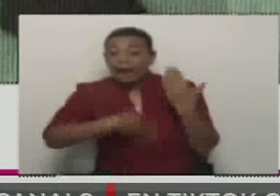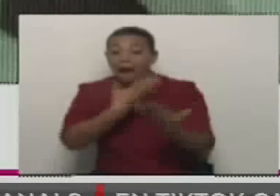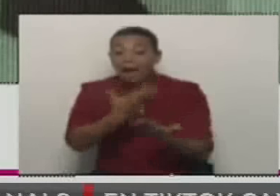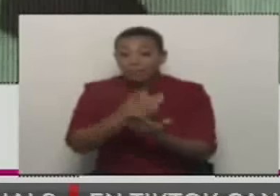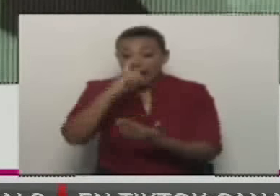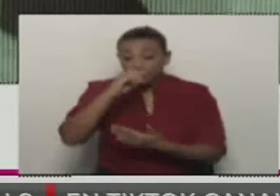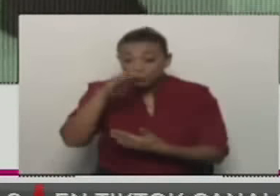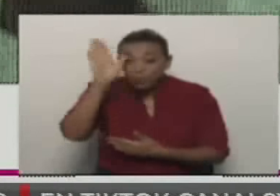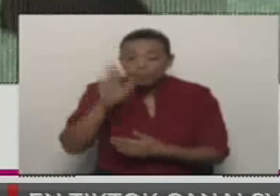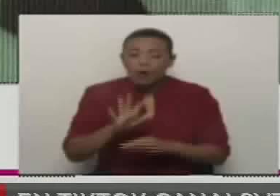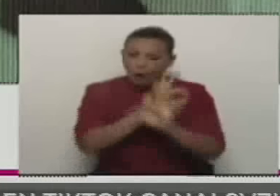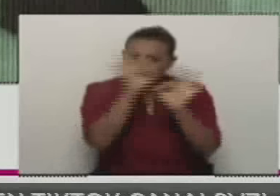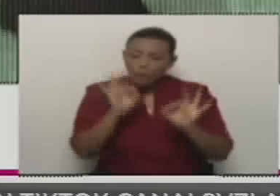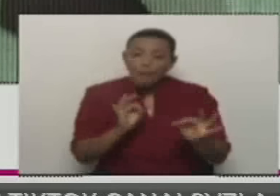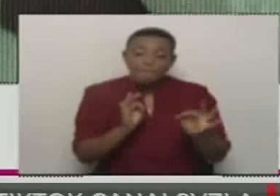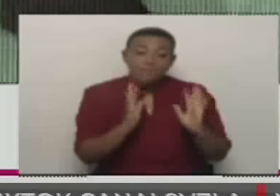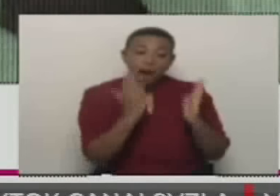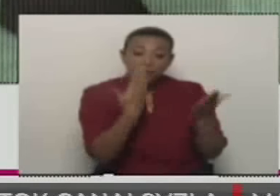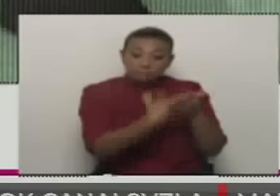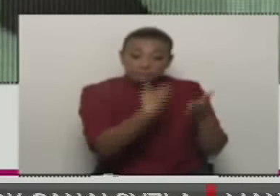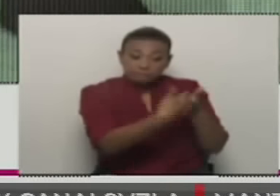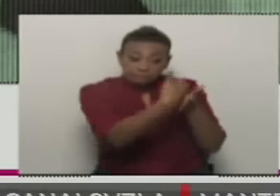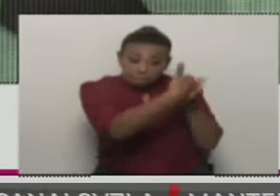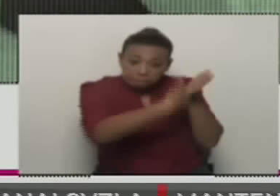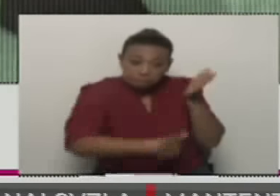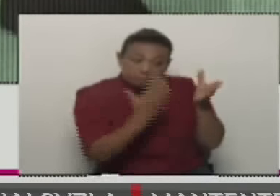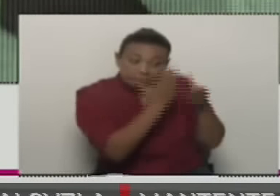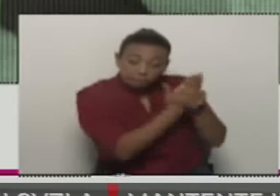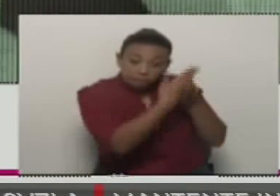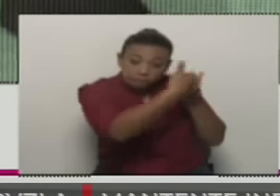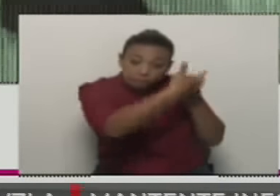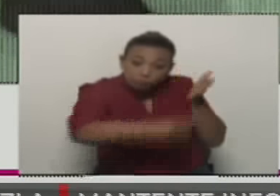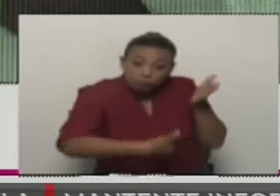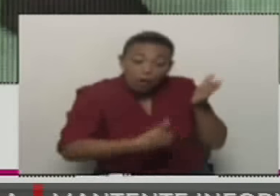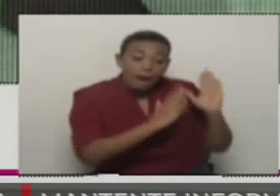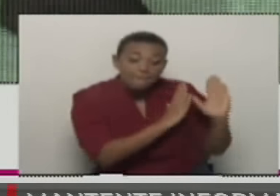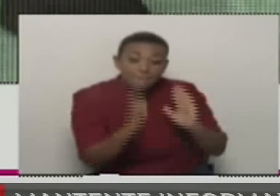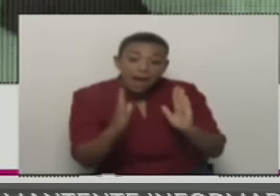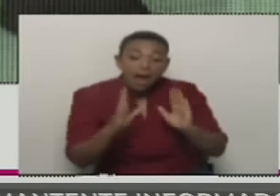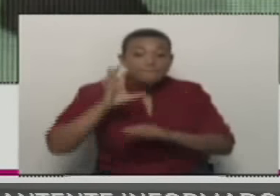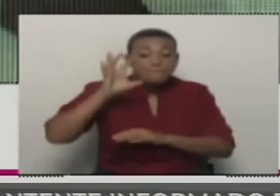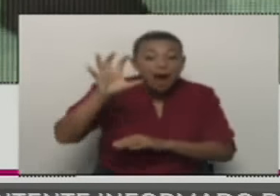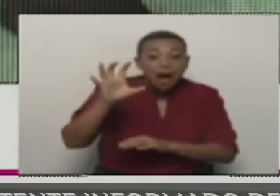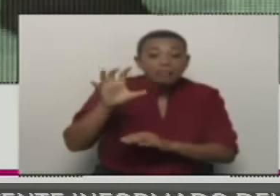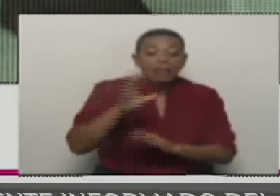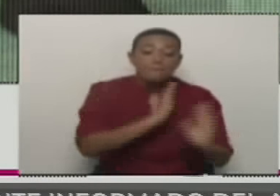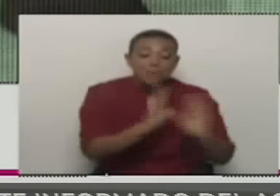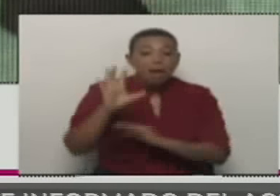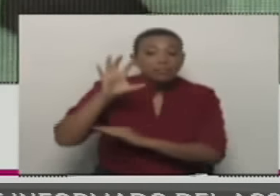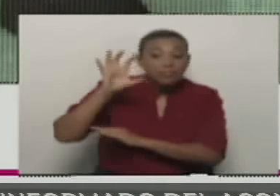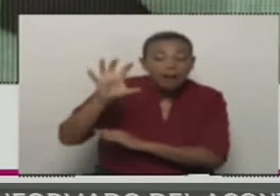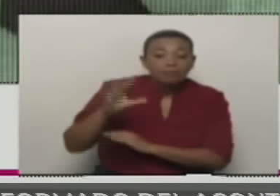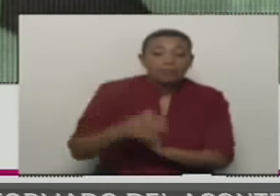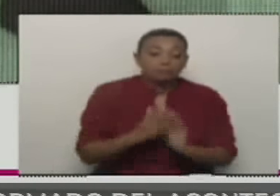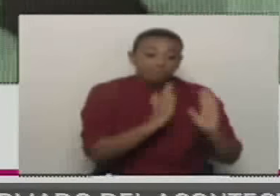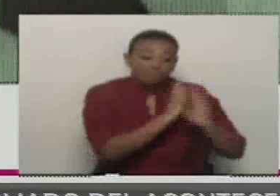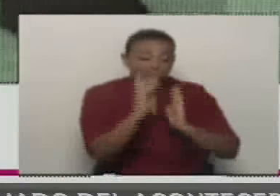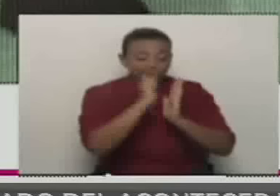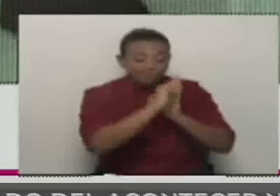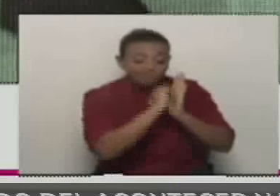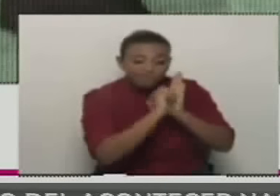con el instrumento fundamental que es el programa de la patria, el plan de la patria, que